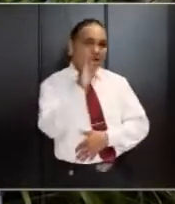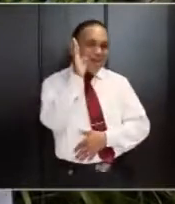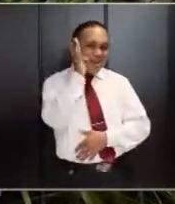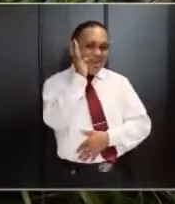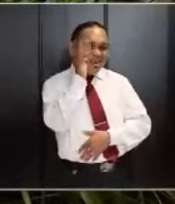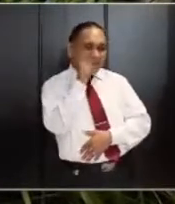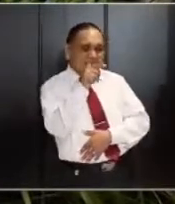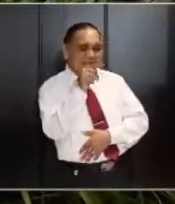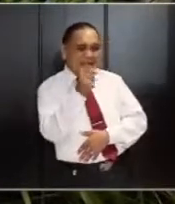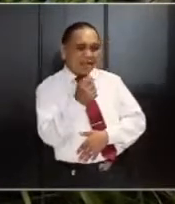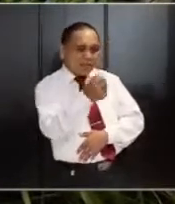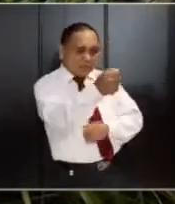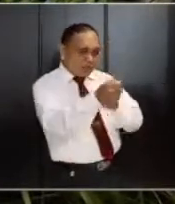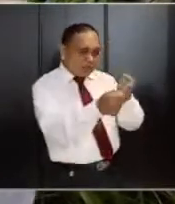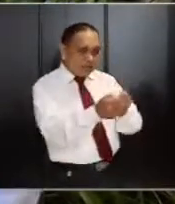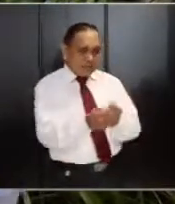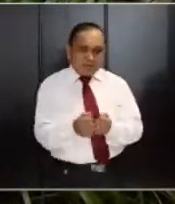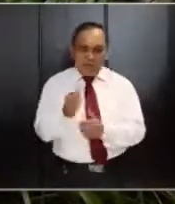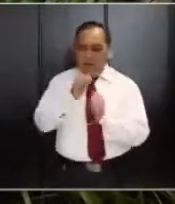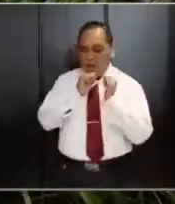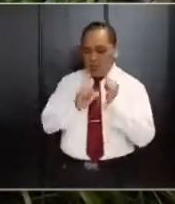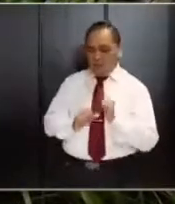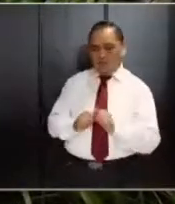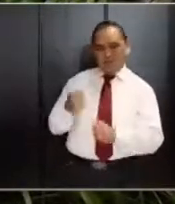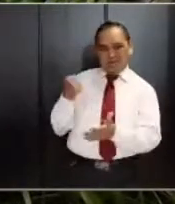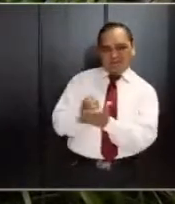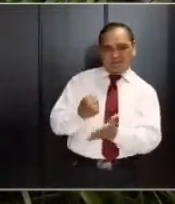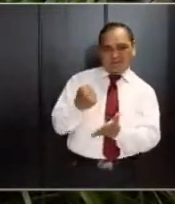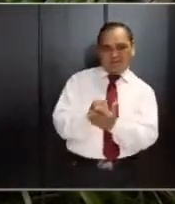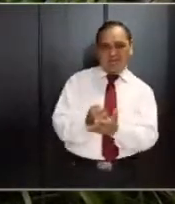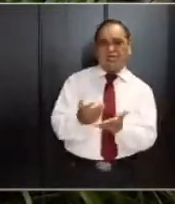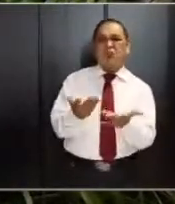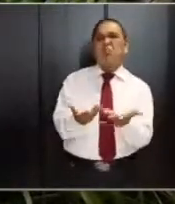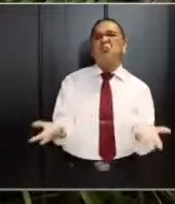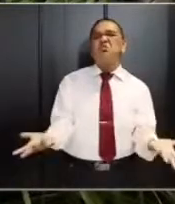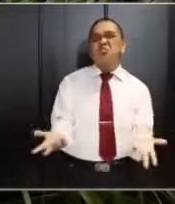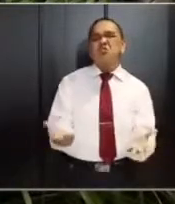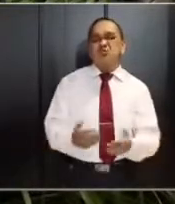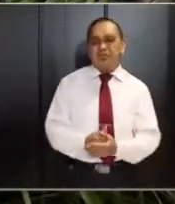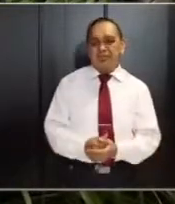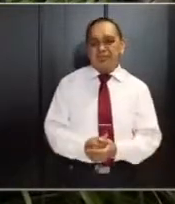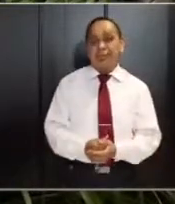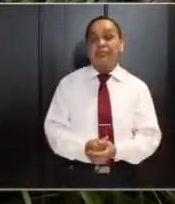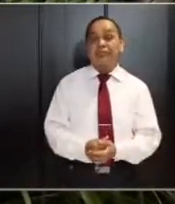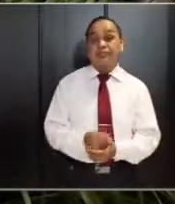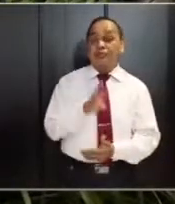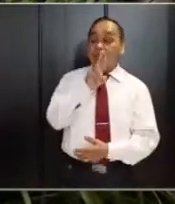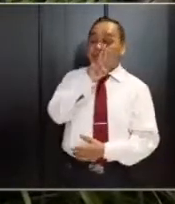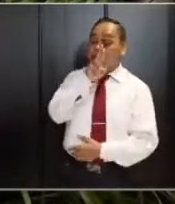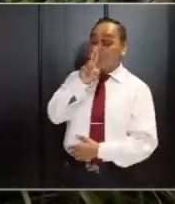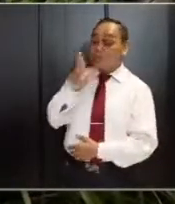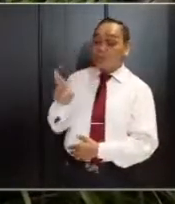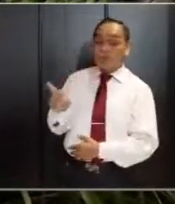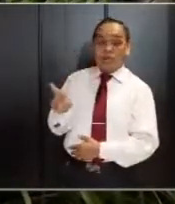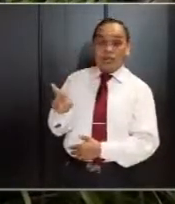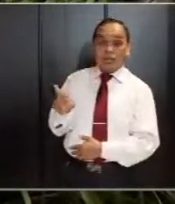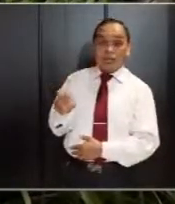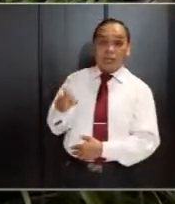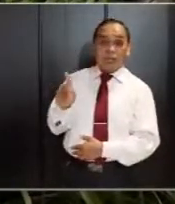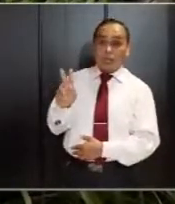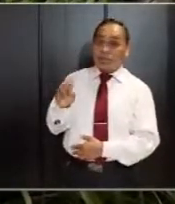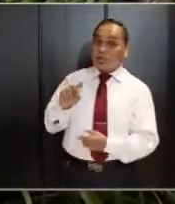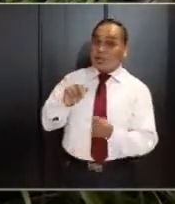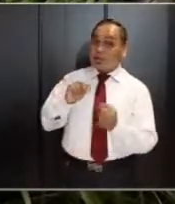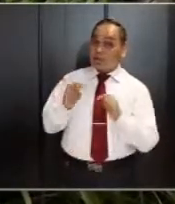Torre el porqué de la ausencia de las autoridades e incluso del diputado de esa demarcación, pues lejos de una respuesta vino la golpiza de ahora